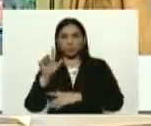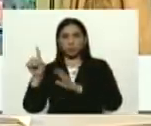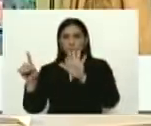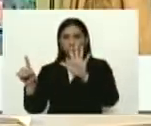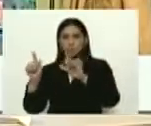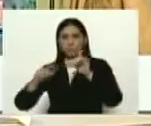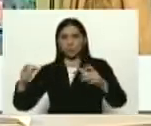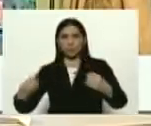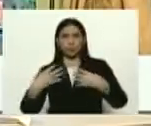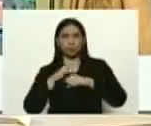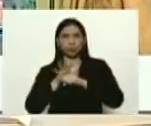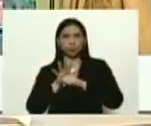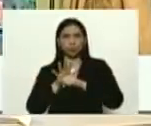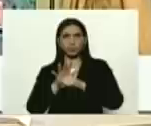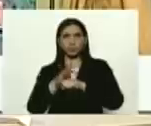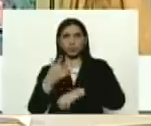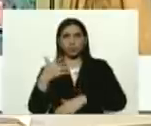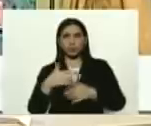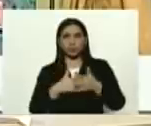40.956 casos,